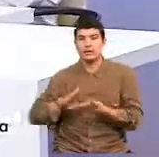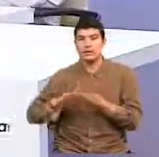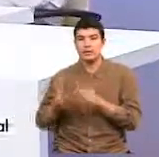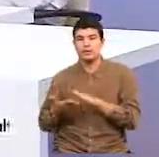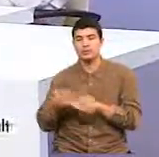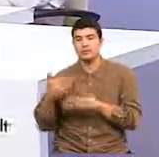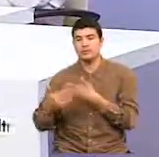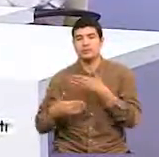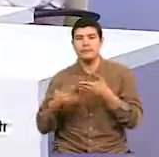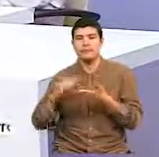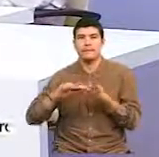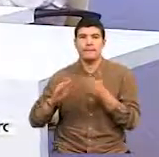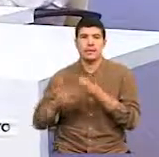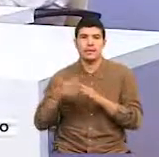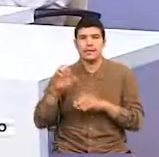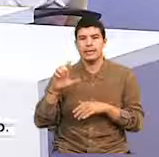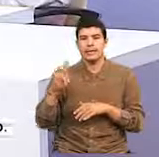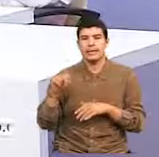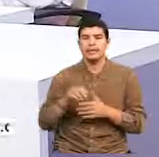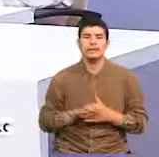ELN?